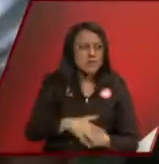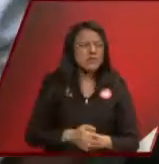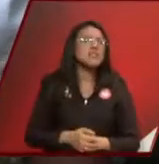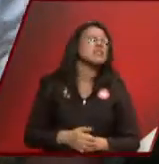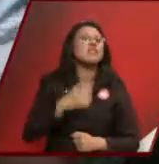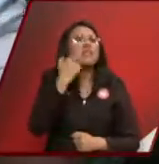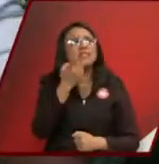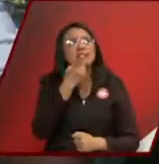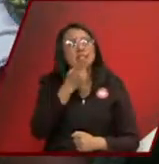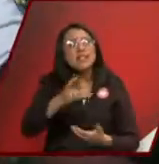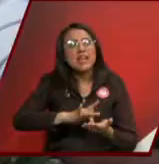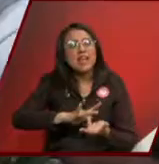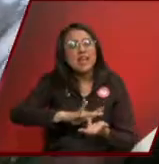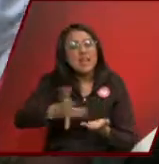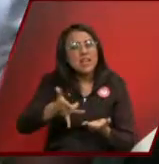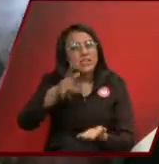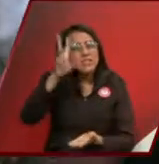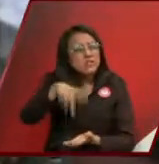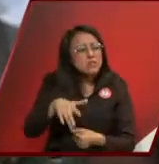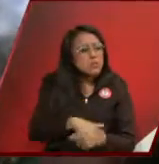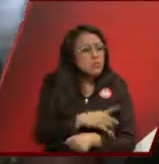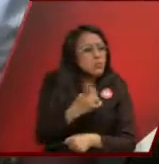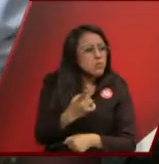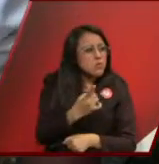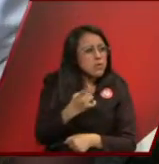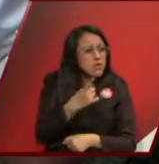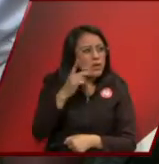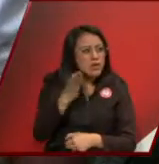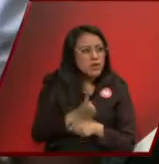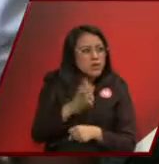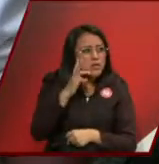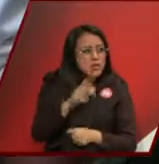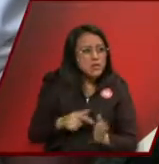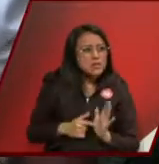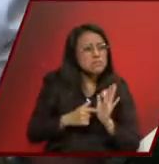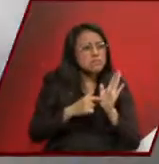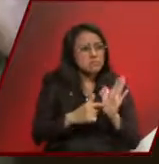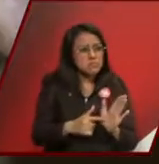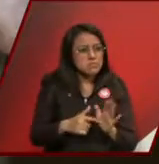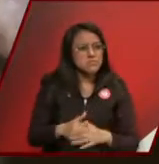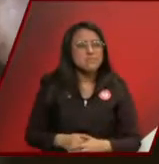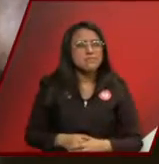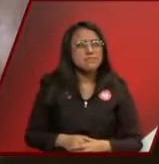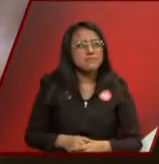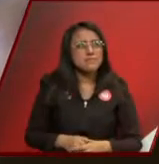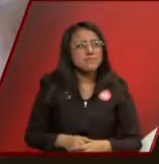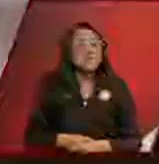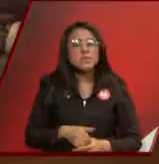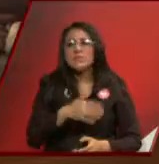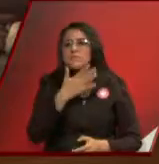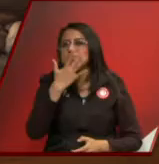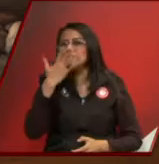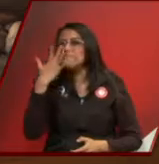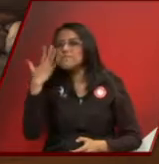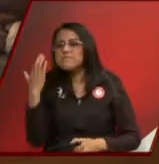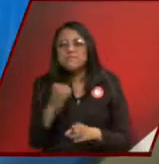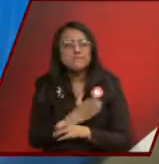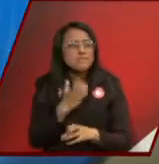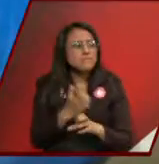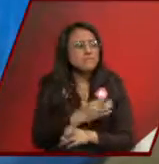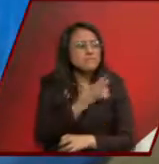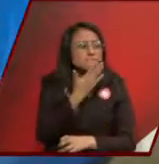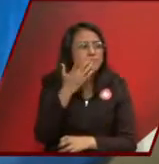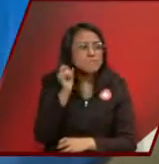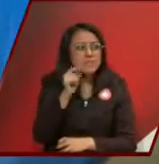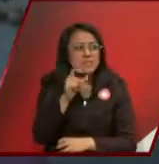Agradezco que esta planta es la vida de nosotros. Detrás del olor y el sabor de una taza de café, hay